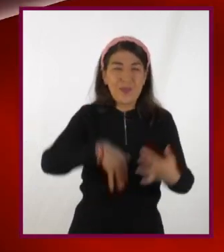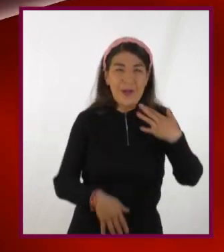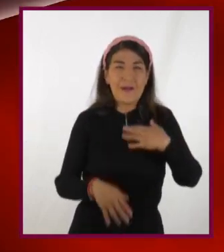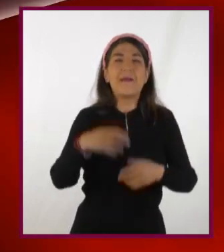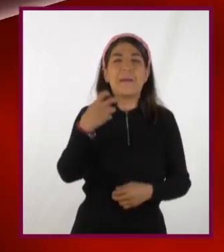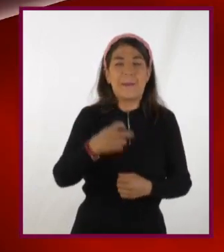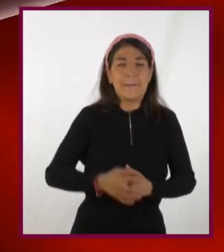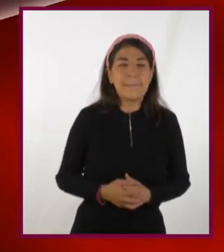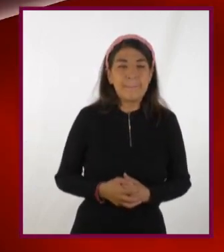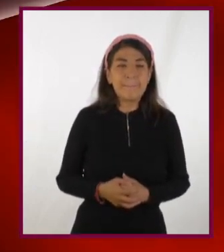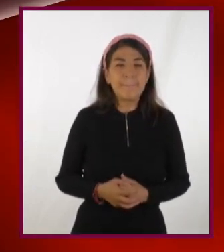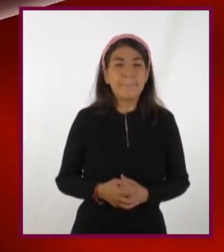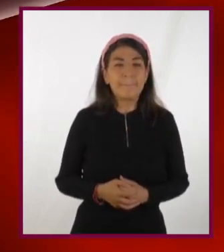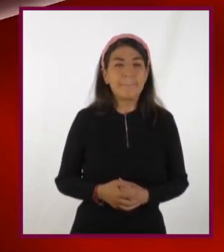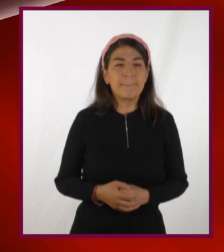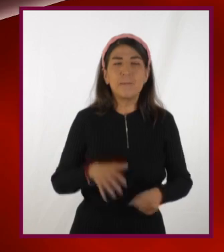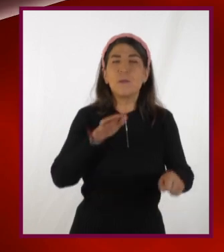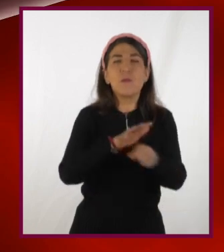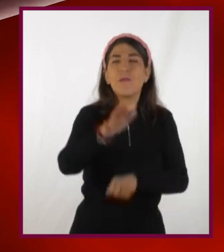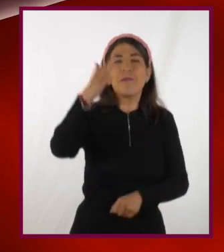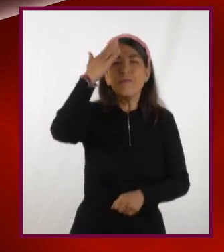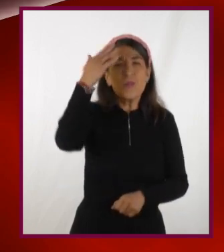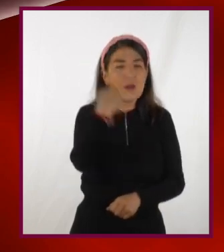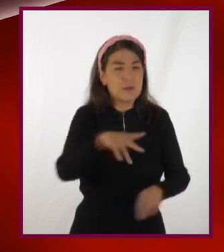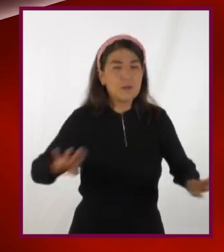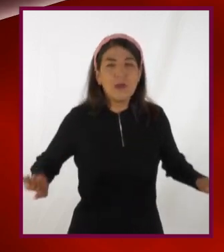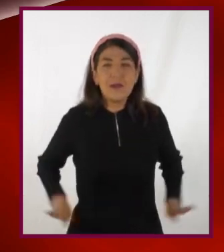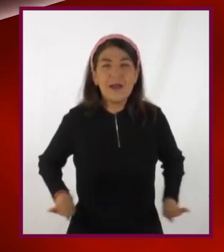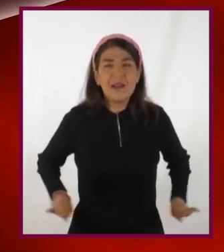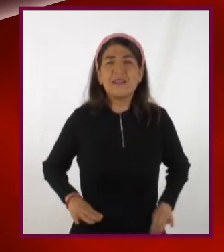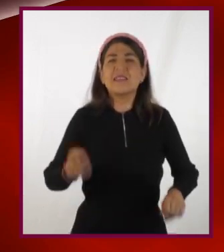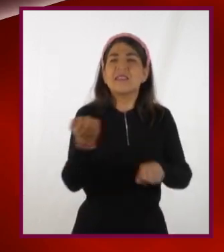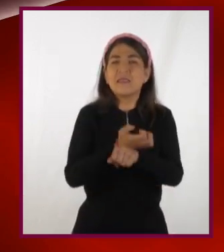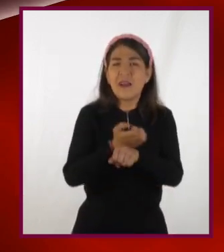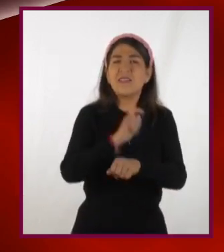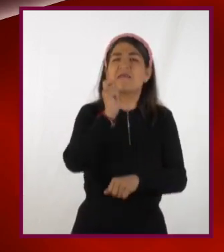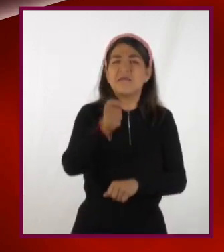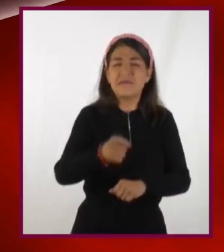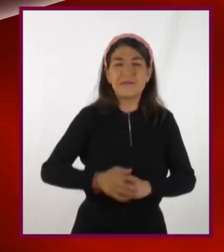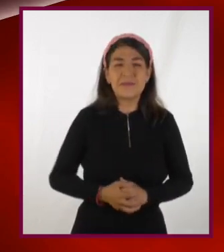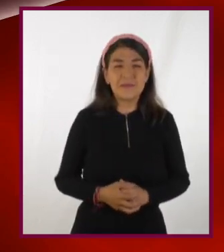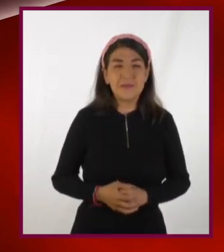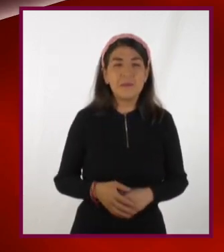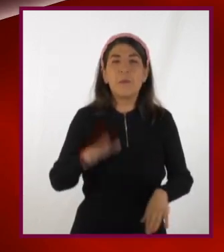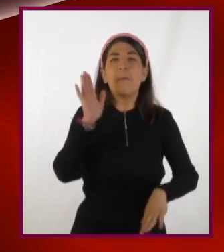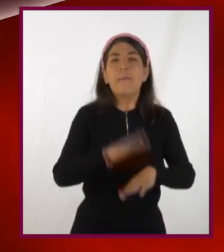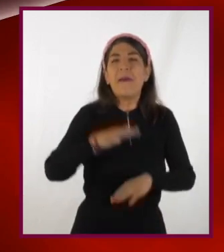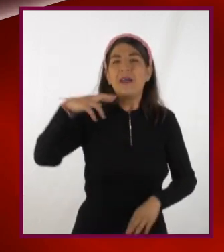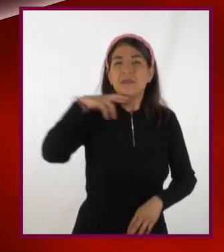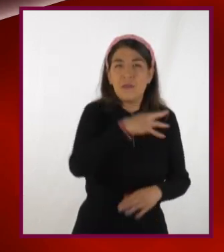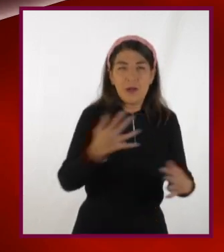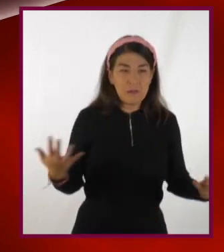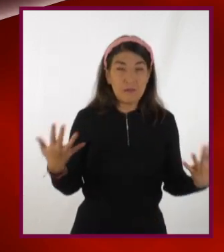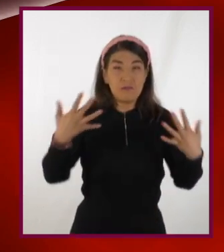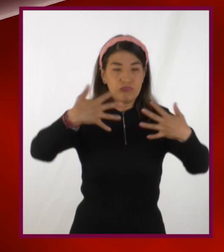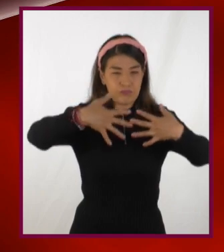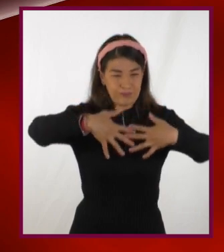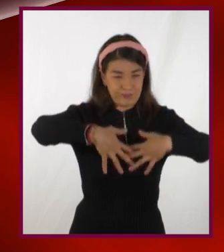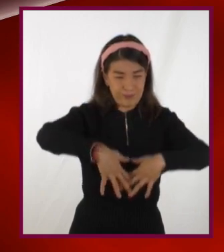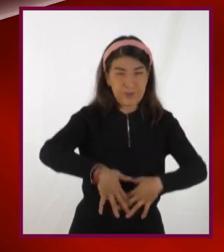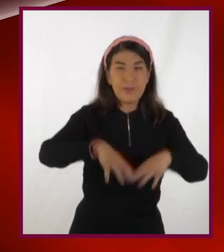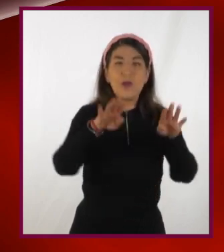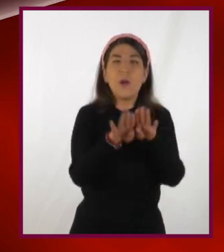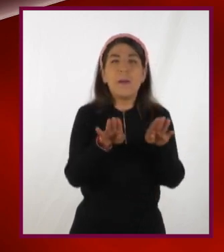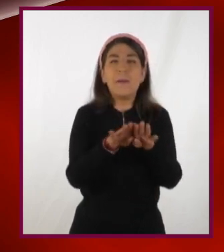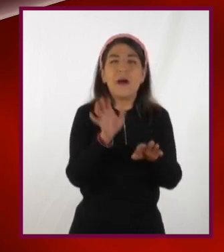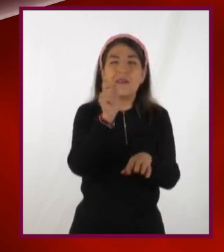Okay, y una de las principales características que tiene la sangre es que fluye más fácilmente a medida que el